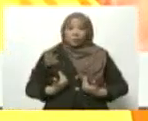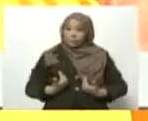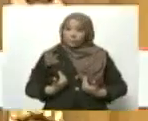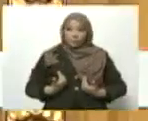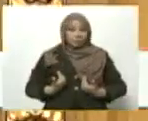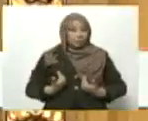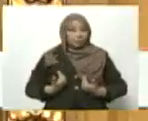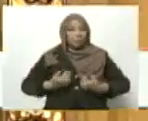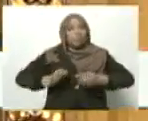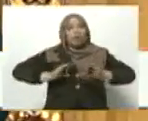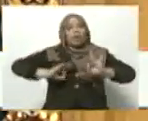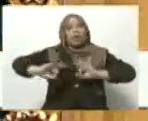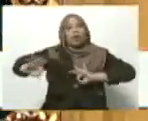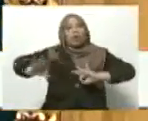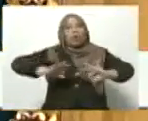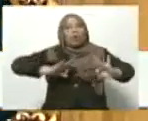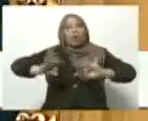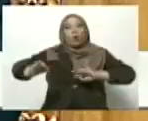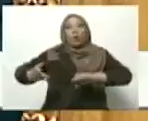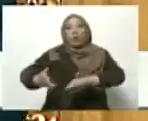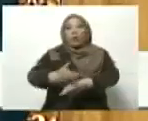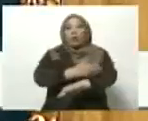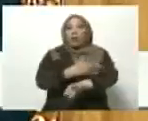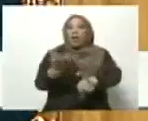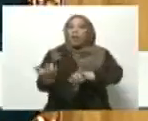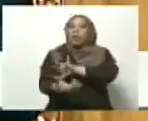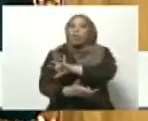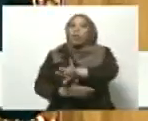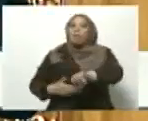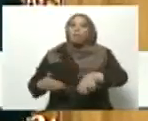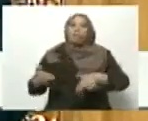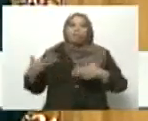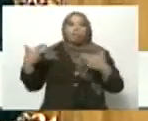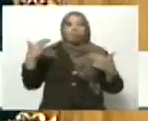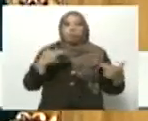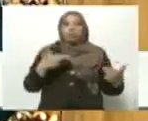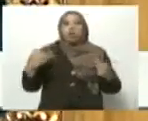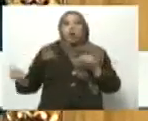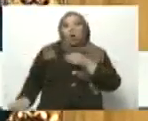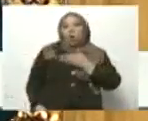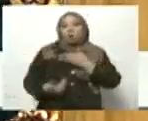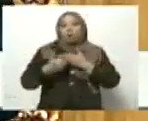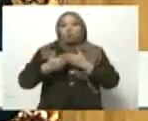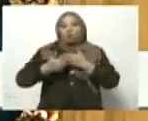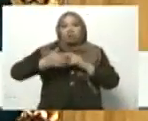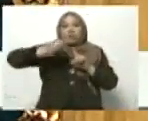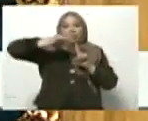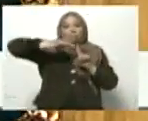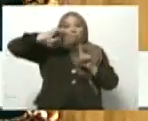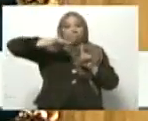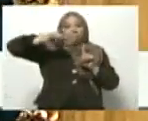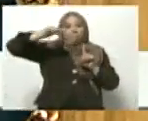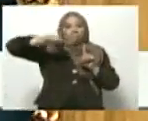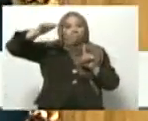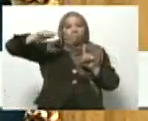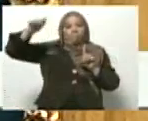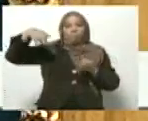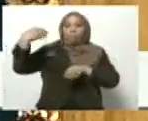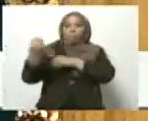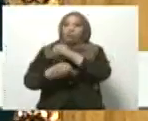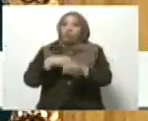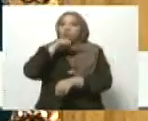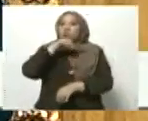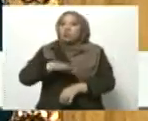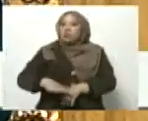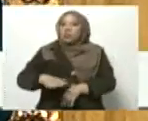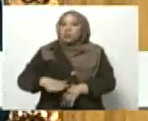se preparó uno de los mayores actos terroristas contra la infraestructura vital, contra nuestra nación, que ha ocurrido en nuestra historia.